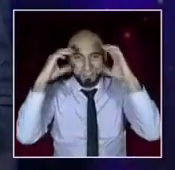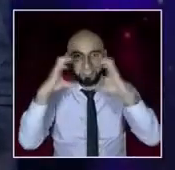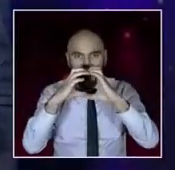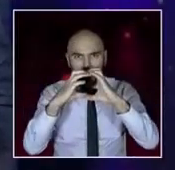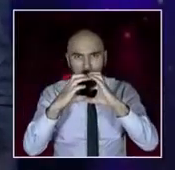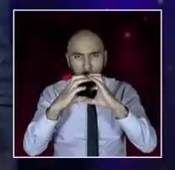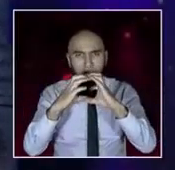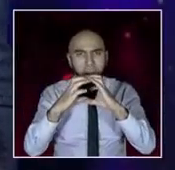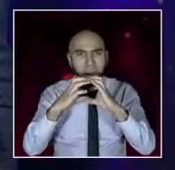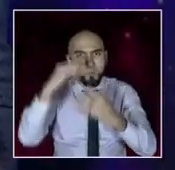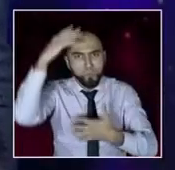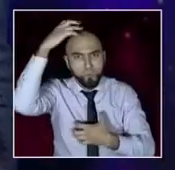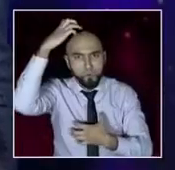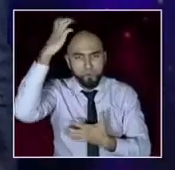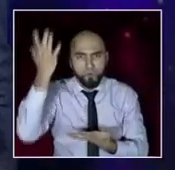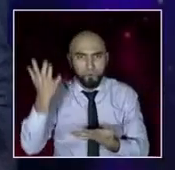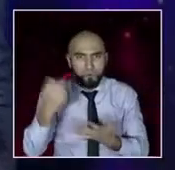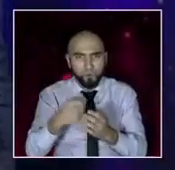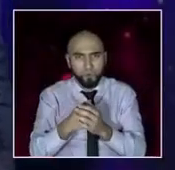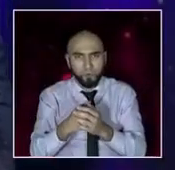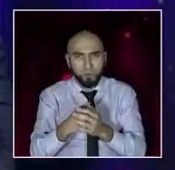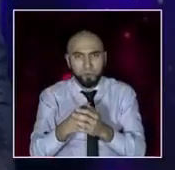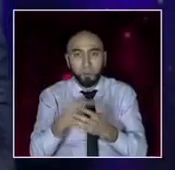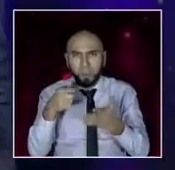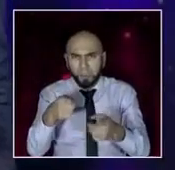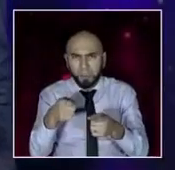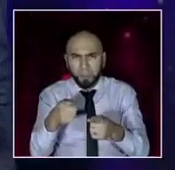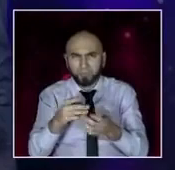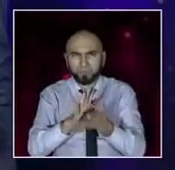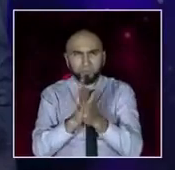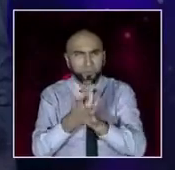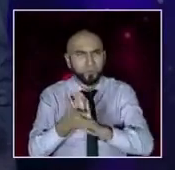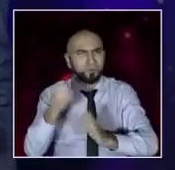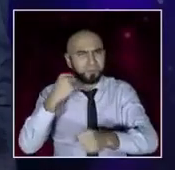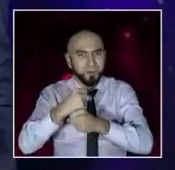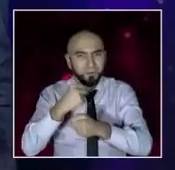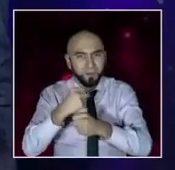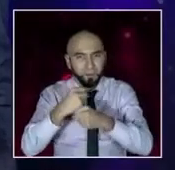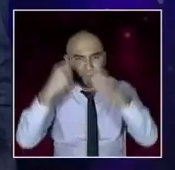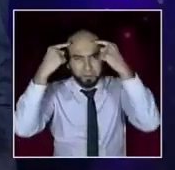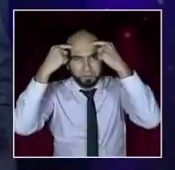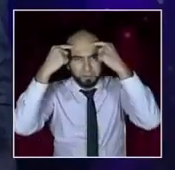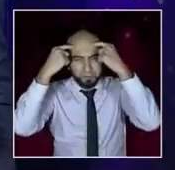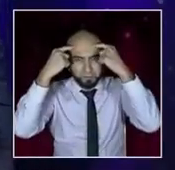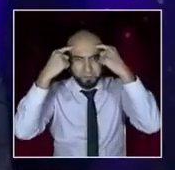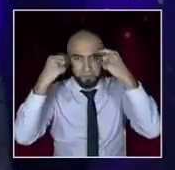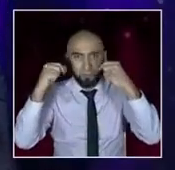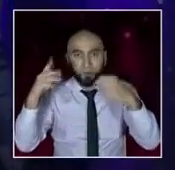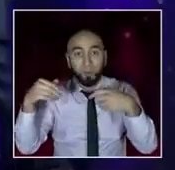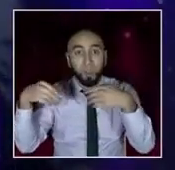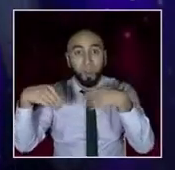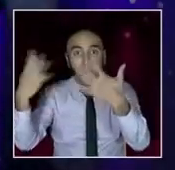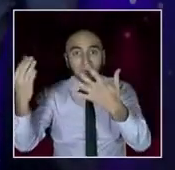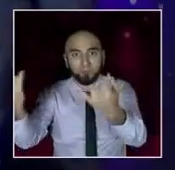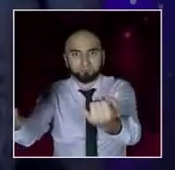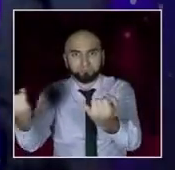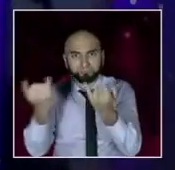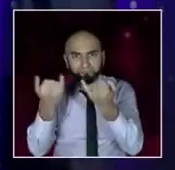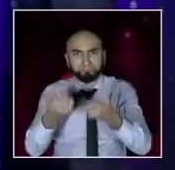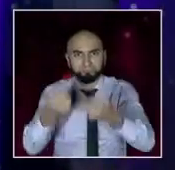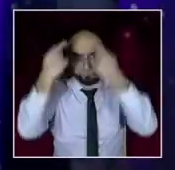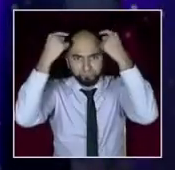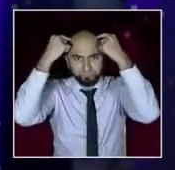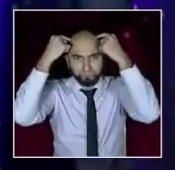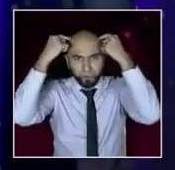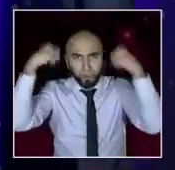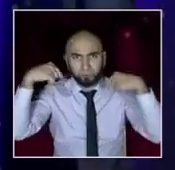Pero en esta imagen, todo el trabajo pesado de percepción se hace por señales que entran de lo exterior hacia adentro. O de abajo hacia